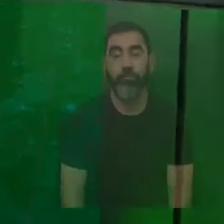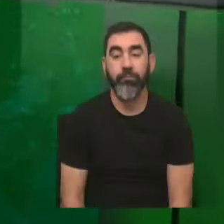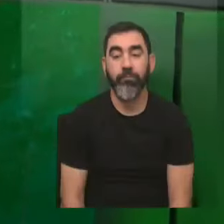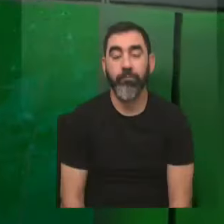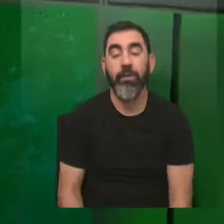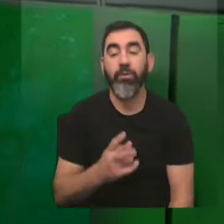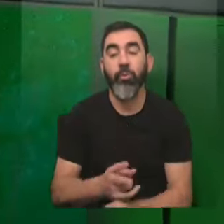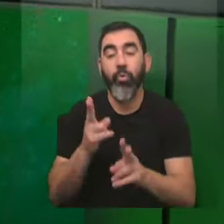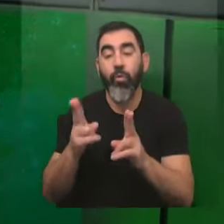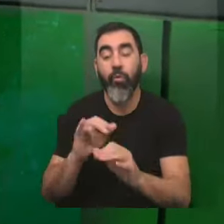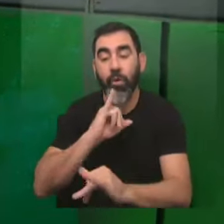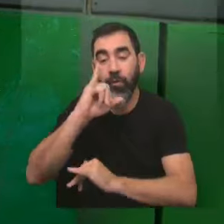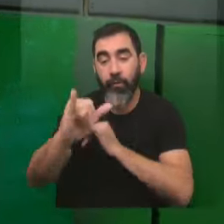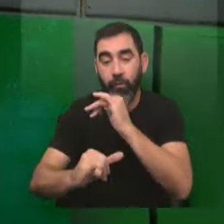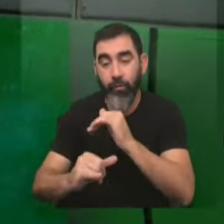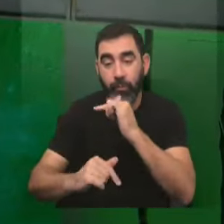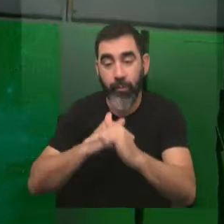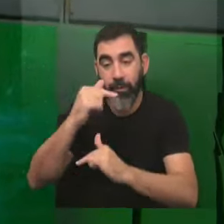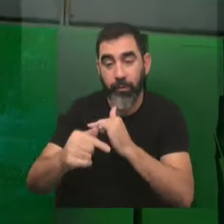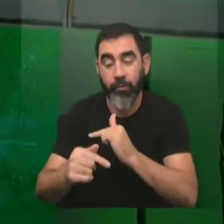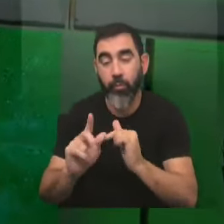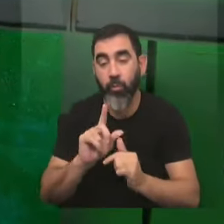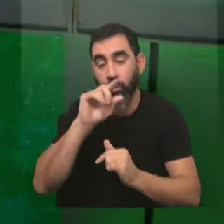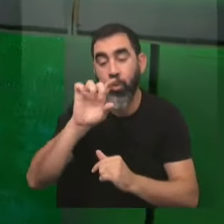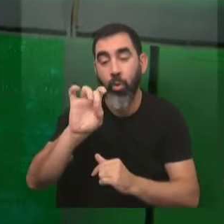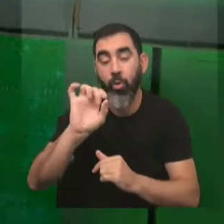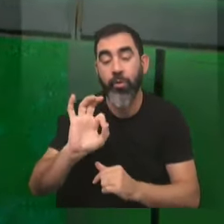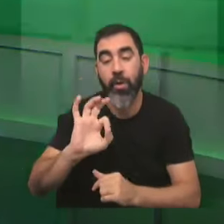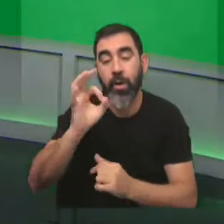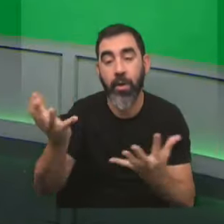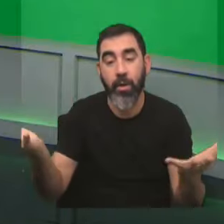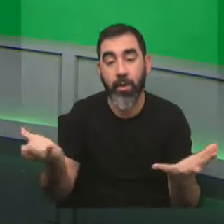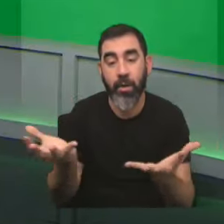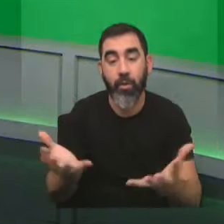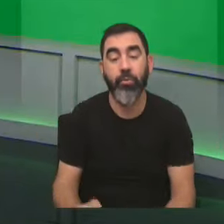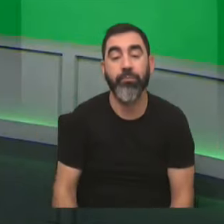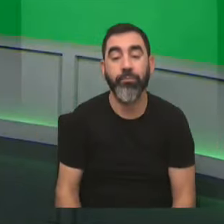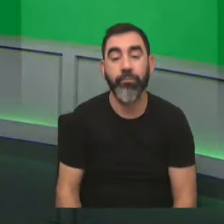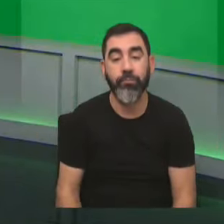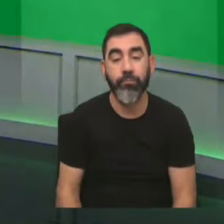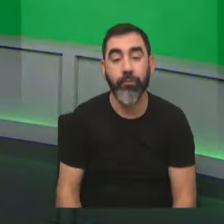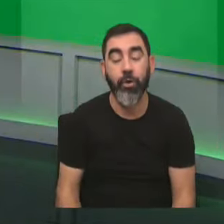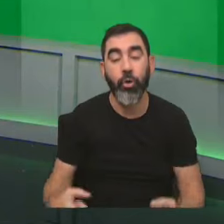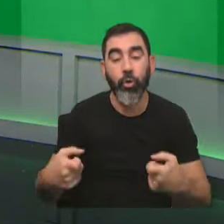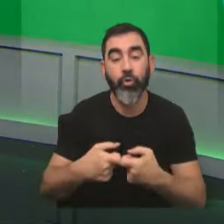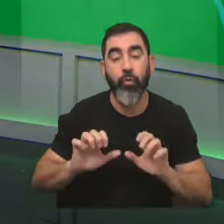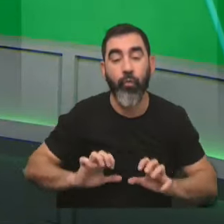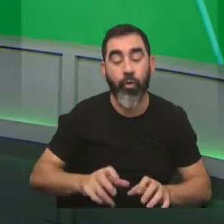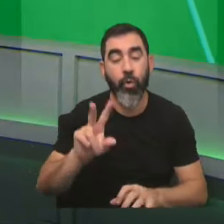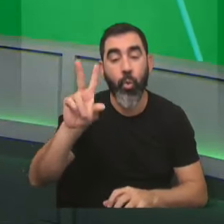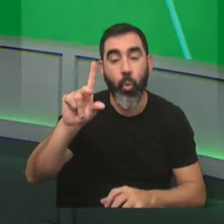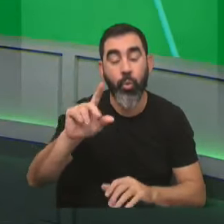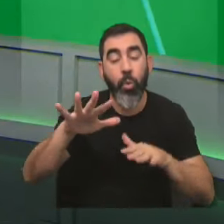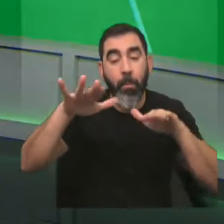segundo bloque de MB de noticias continuamos con la información con 12 gr a esta hora aquí en Montevideo la asociación de funcionarios de utu Está